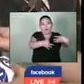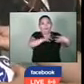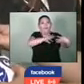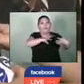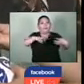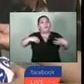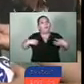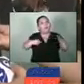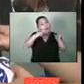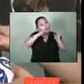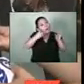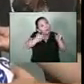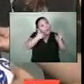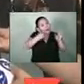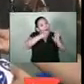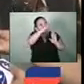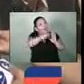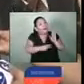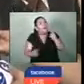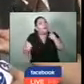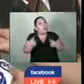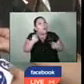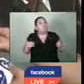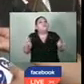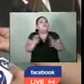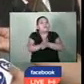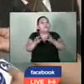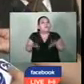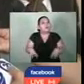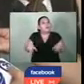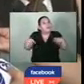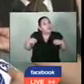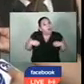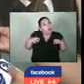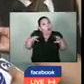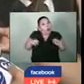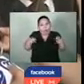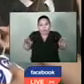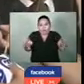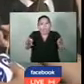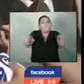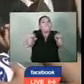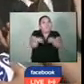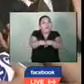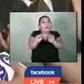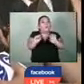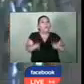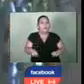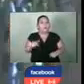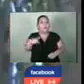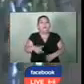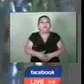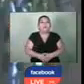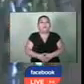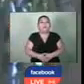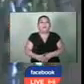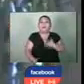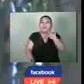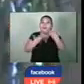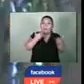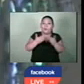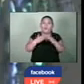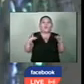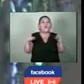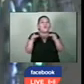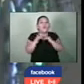Familia de definir qué tipo de matrimonio van a ser o qué tipo de uniones o vínculos jurídicos se pueden establecer. Y se refirió a